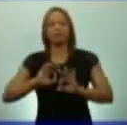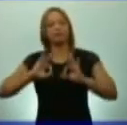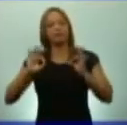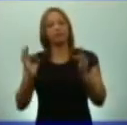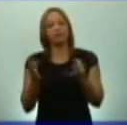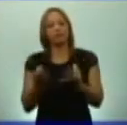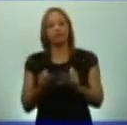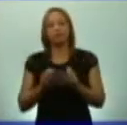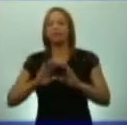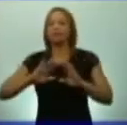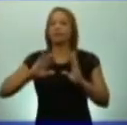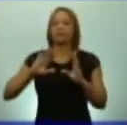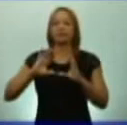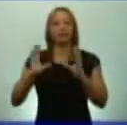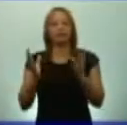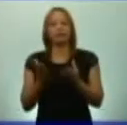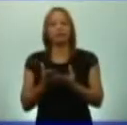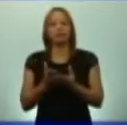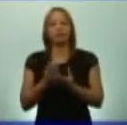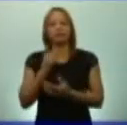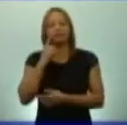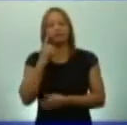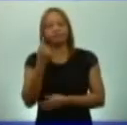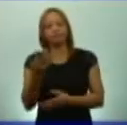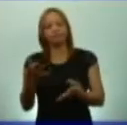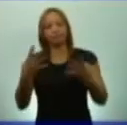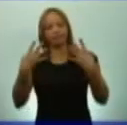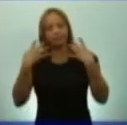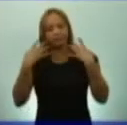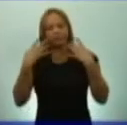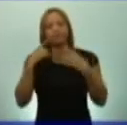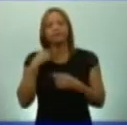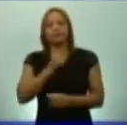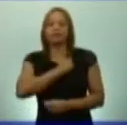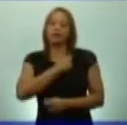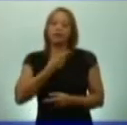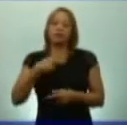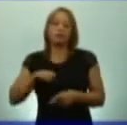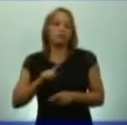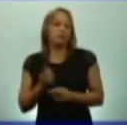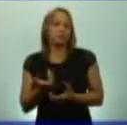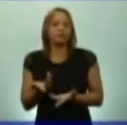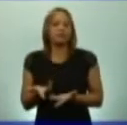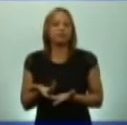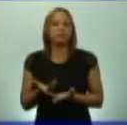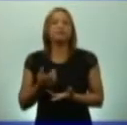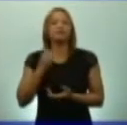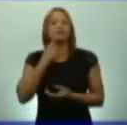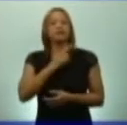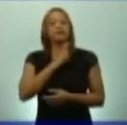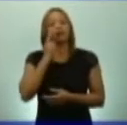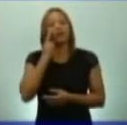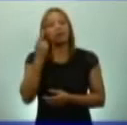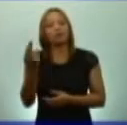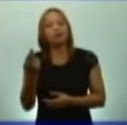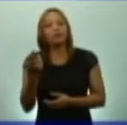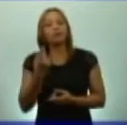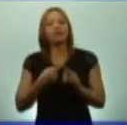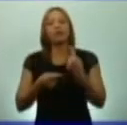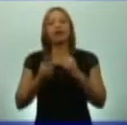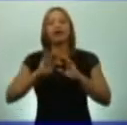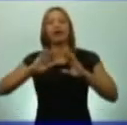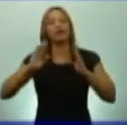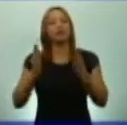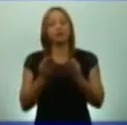familiares y a todos los docentes que nos observan. Queríamos en el día de hoy dar un reconocimiento a todos los alumnos